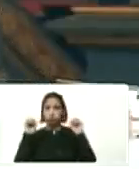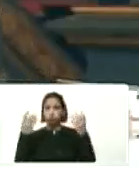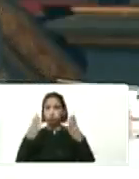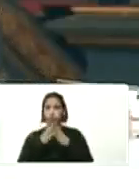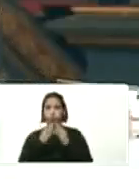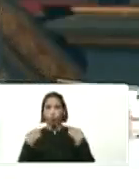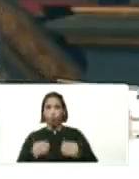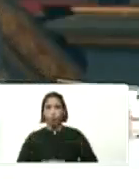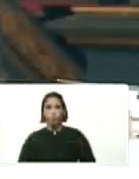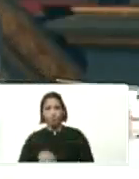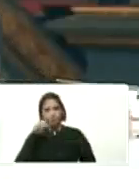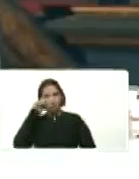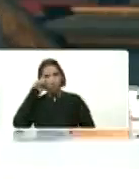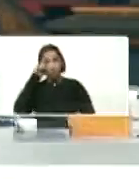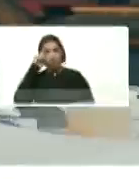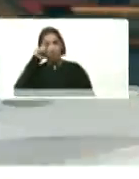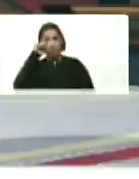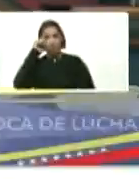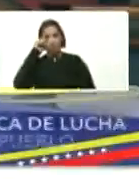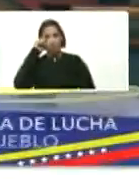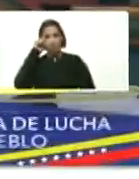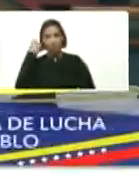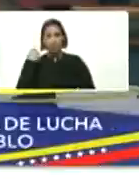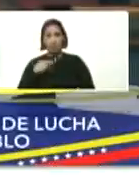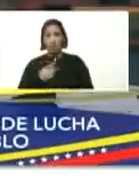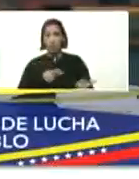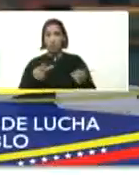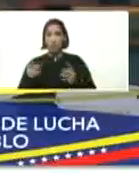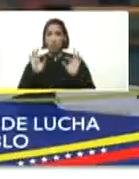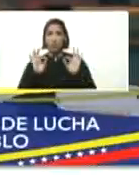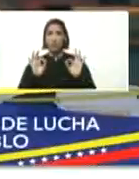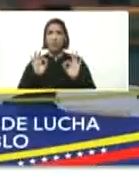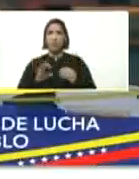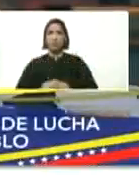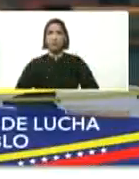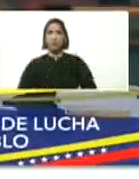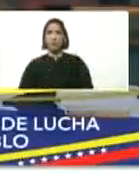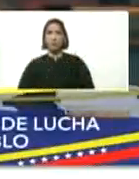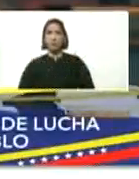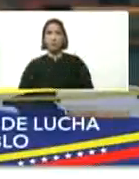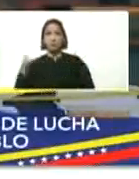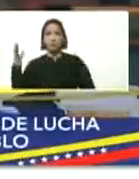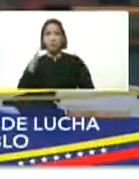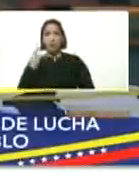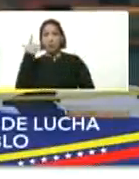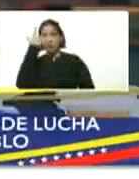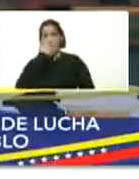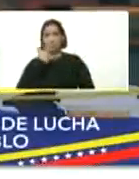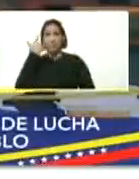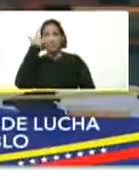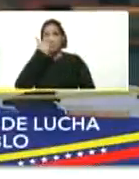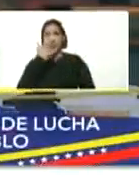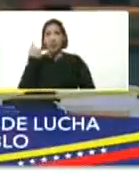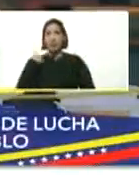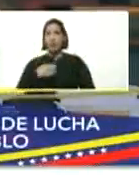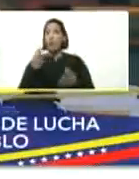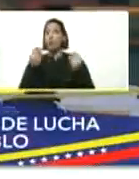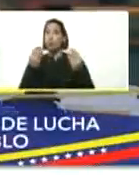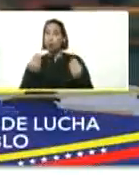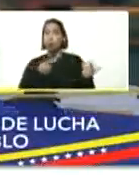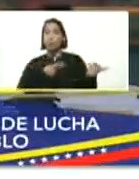uno encuentra. Tenemos un invitado especial que viene de África. Tenemos muchos invitados